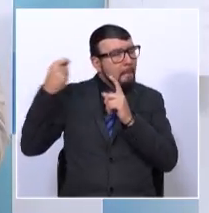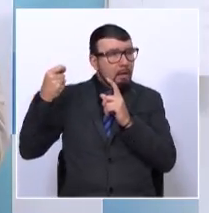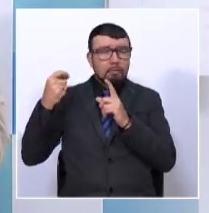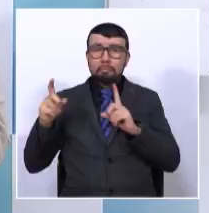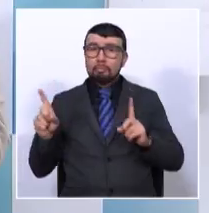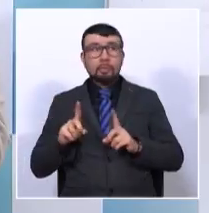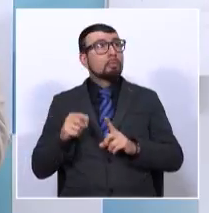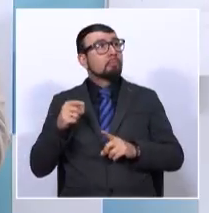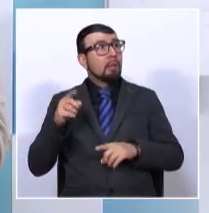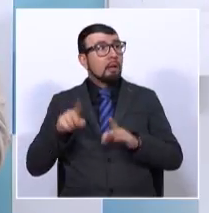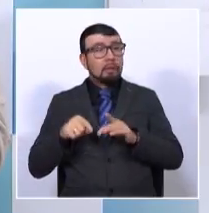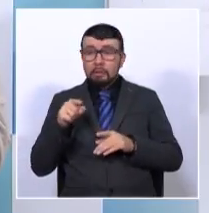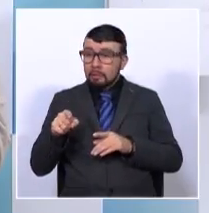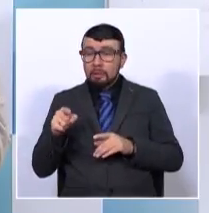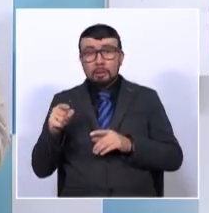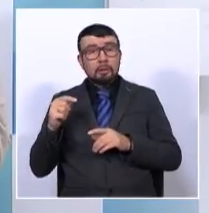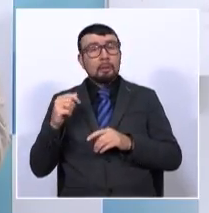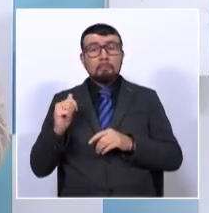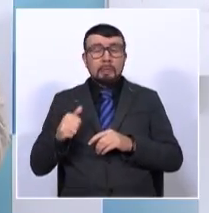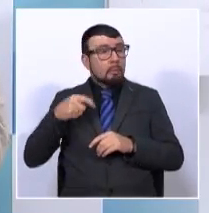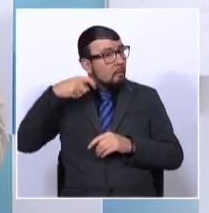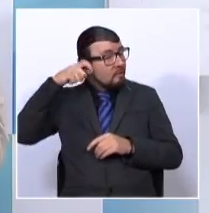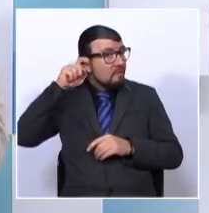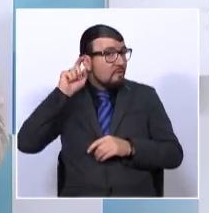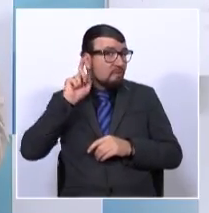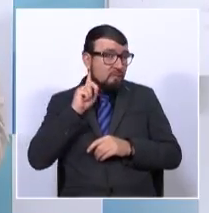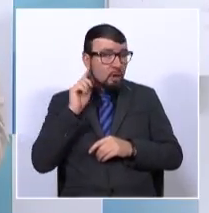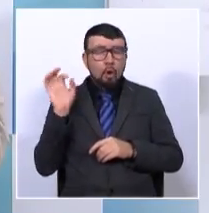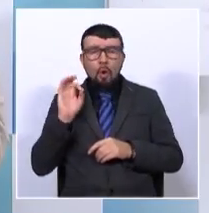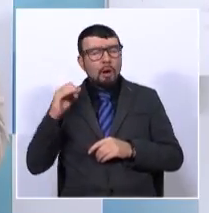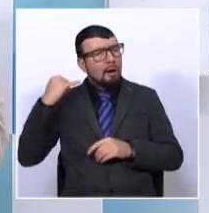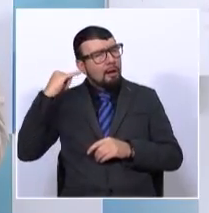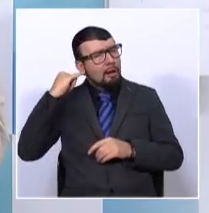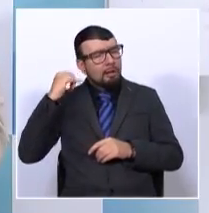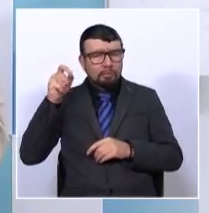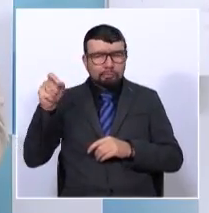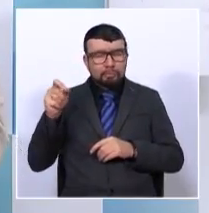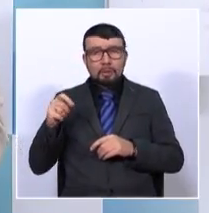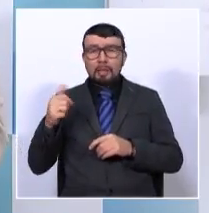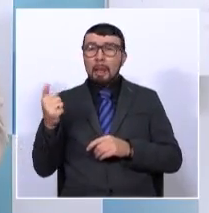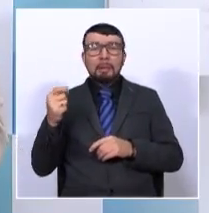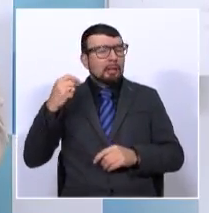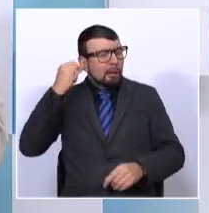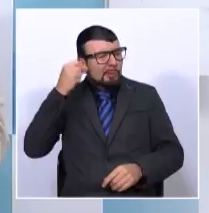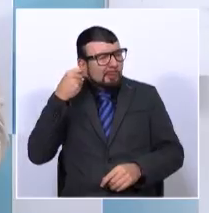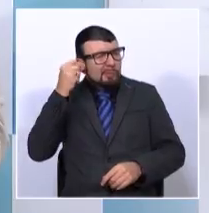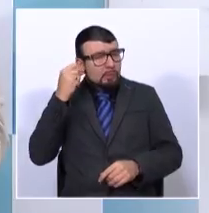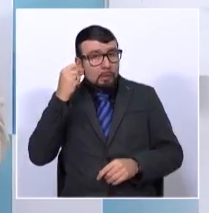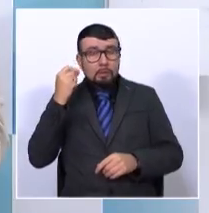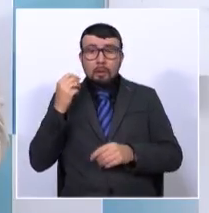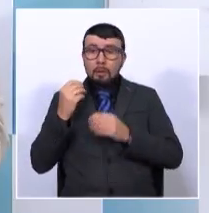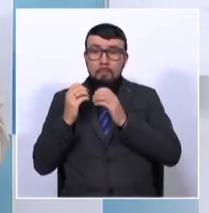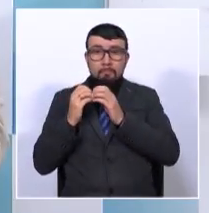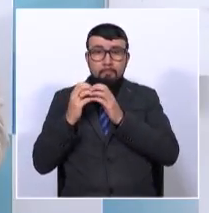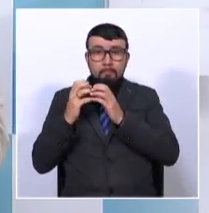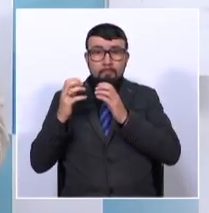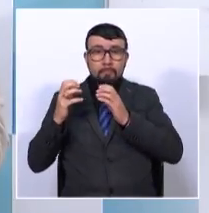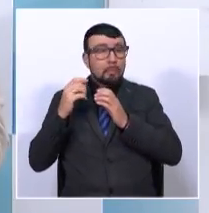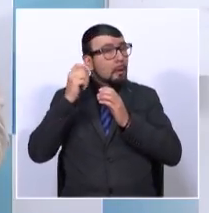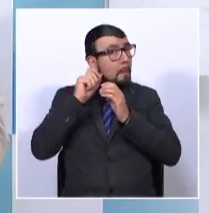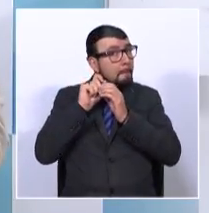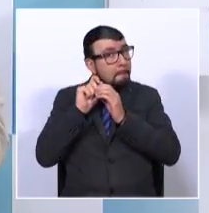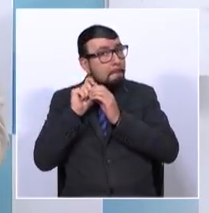lo que causa los tapones, los audífonos, meternos el lapicero, el dedo, produce un morrito y el cerumen que va